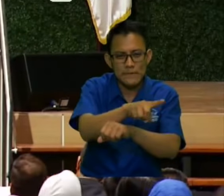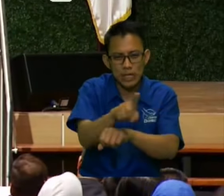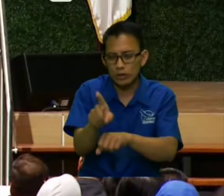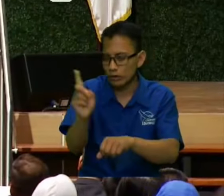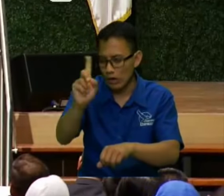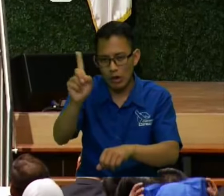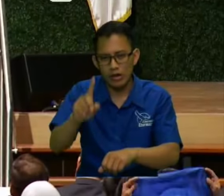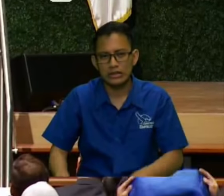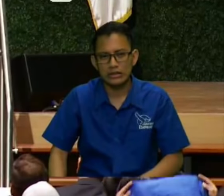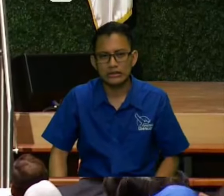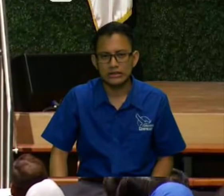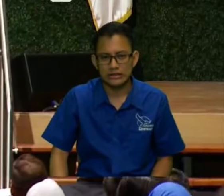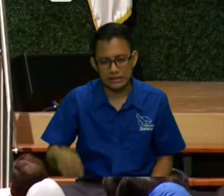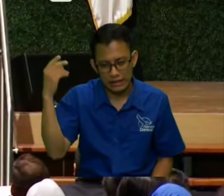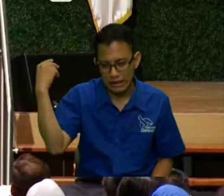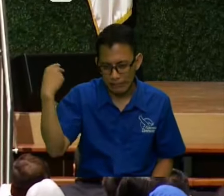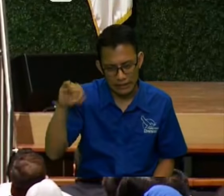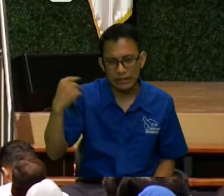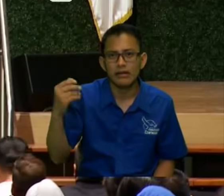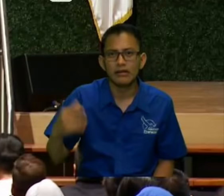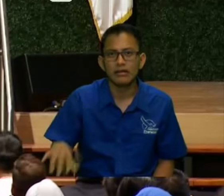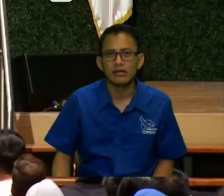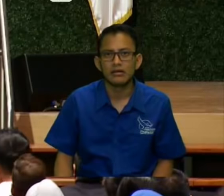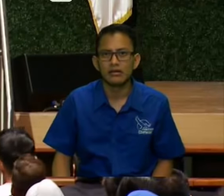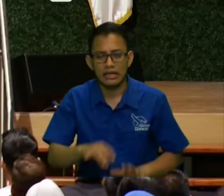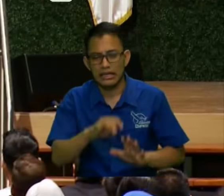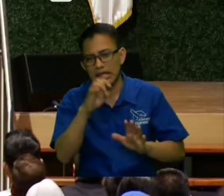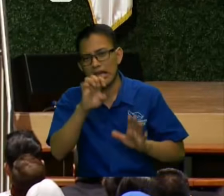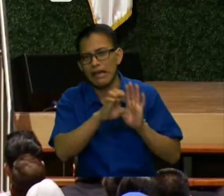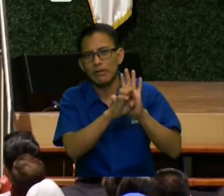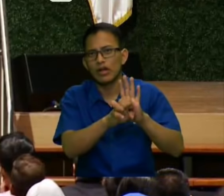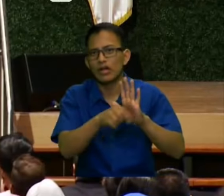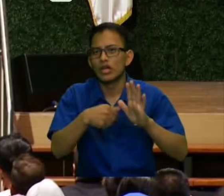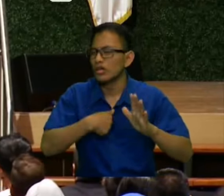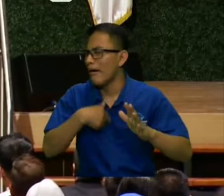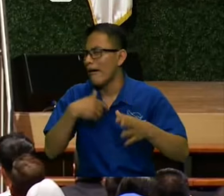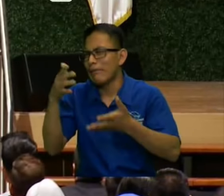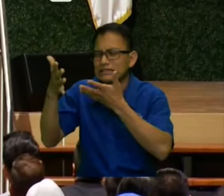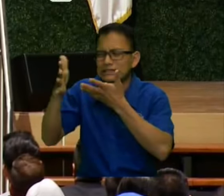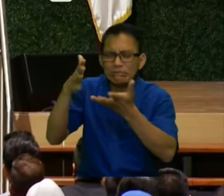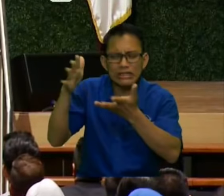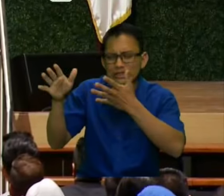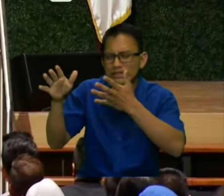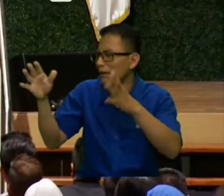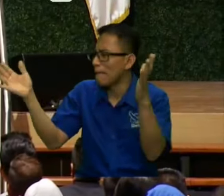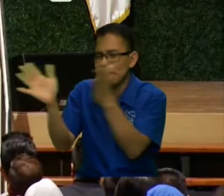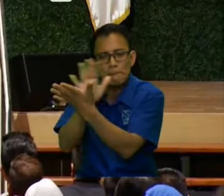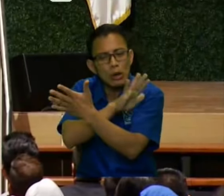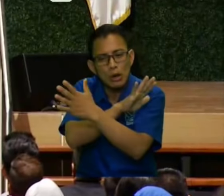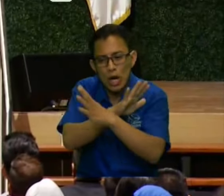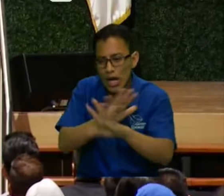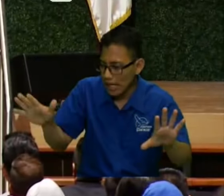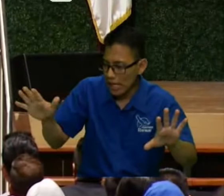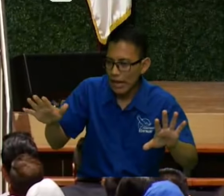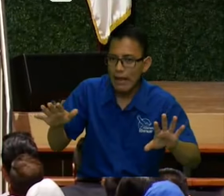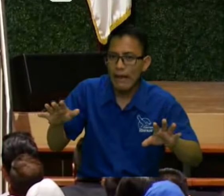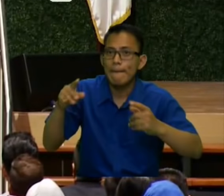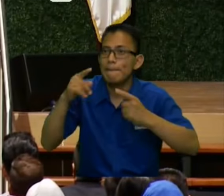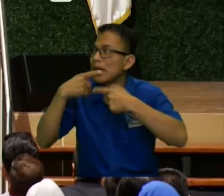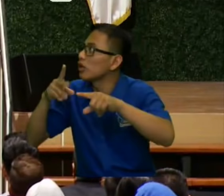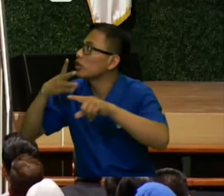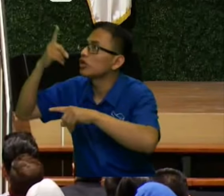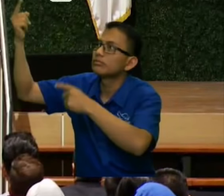Redúzcalo. Yo estaba a punto de morir, el Señor me dijo: esta enfermedad no es